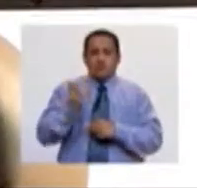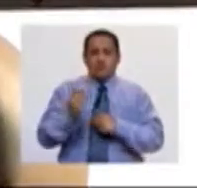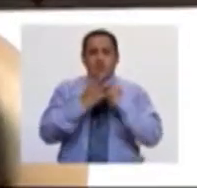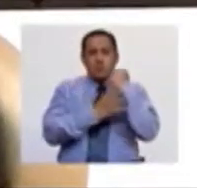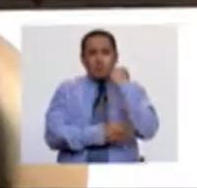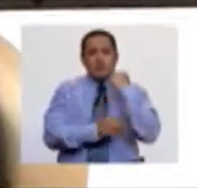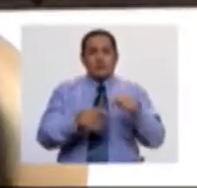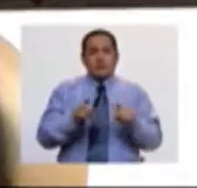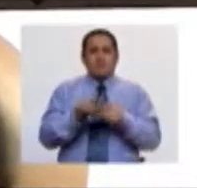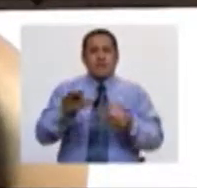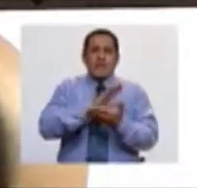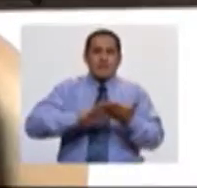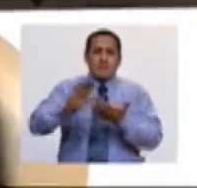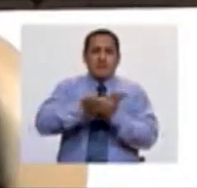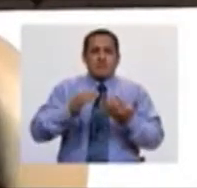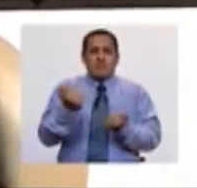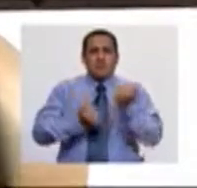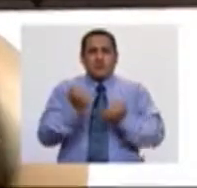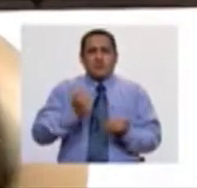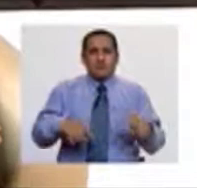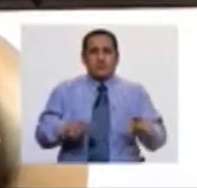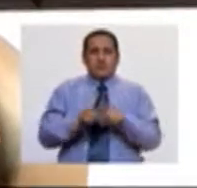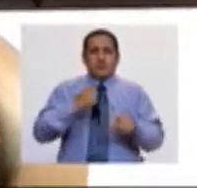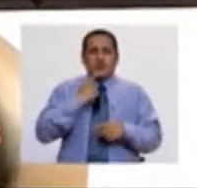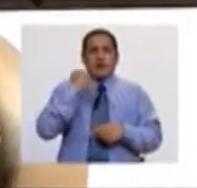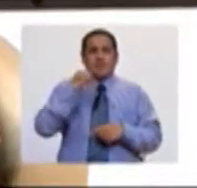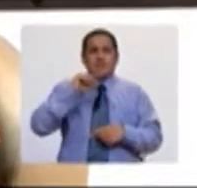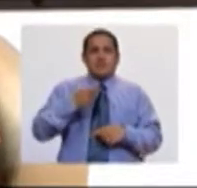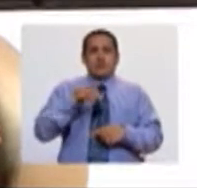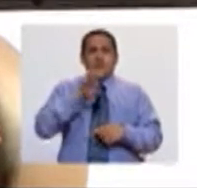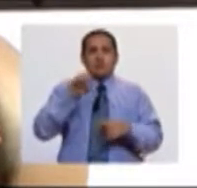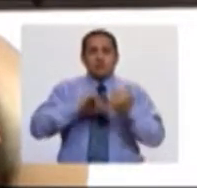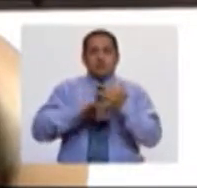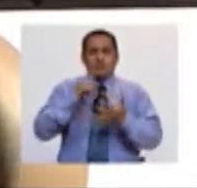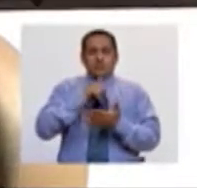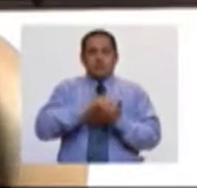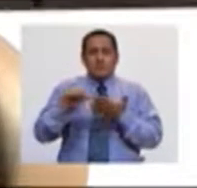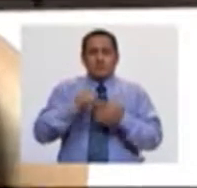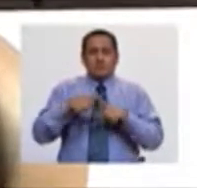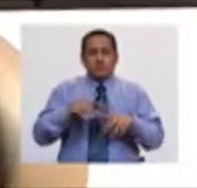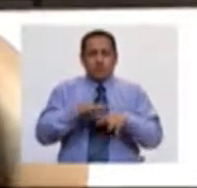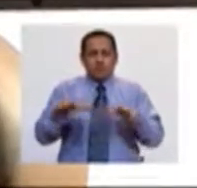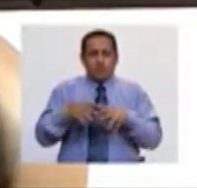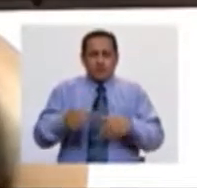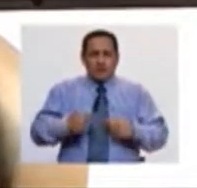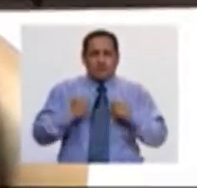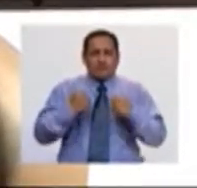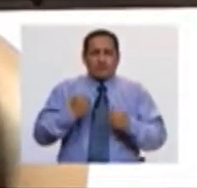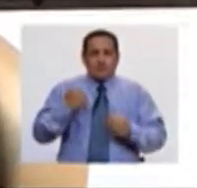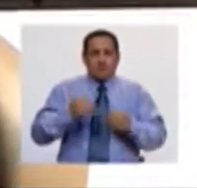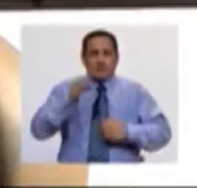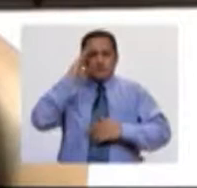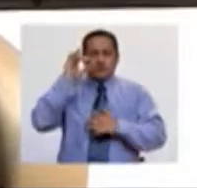pero muy digno, limpiar carros? Un muchacho que limpia carros gana 1.500 soles al mes. Y un soldado que hace todo el esfuerzo que hace, que